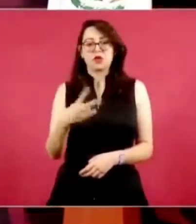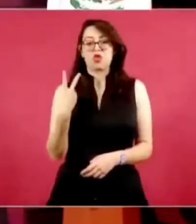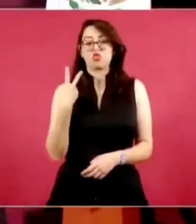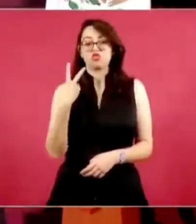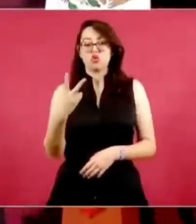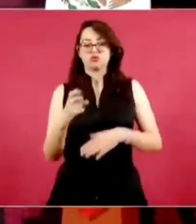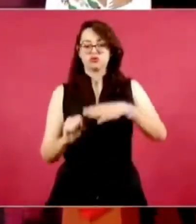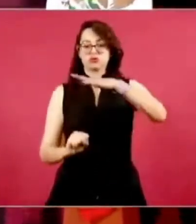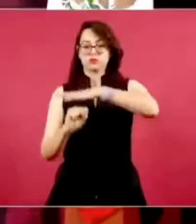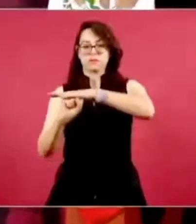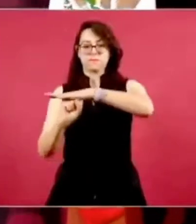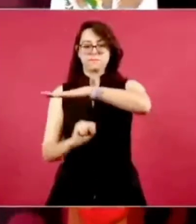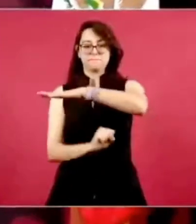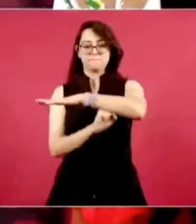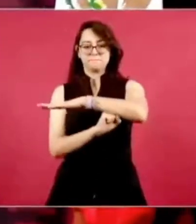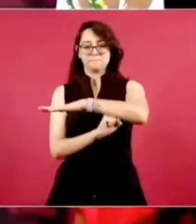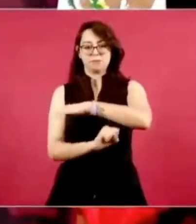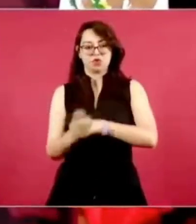que nos dan